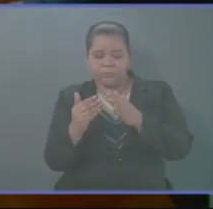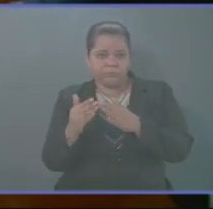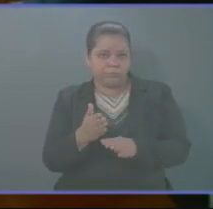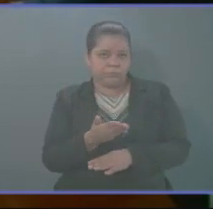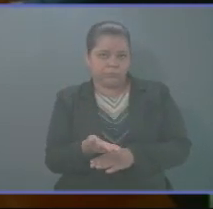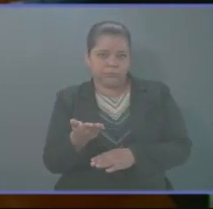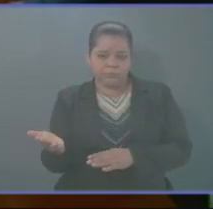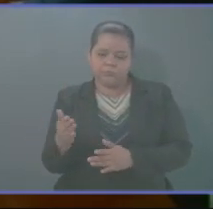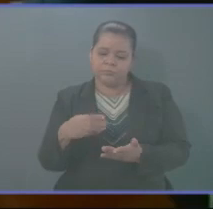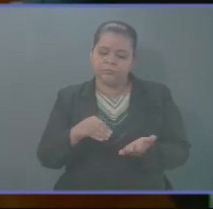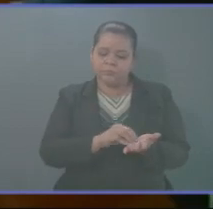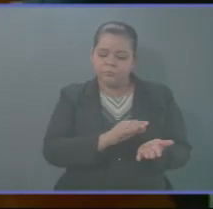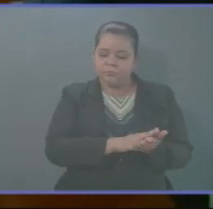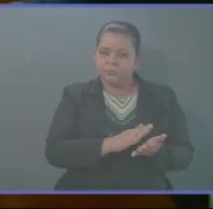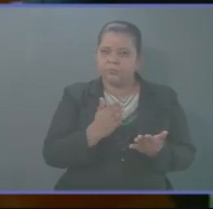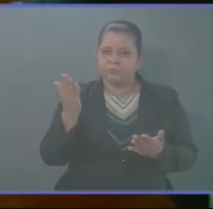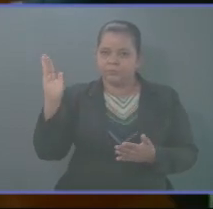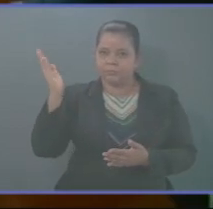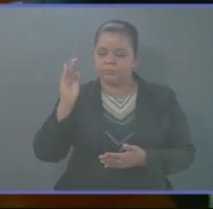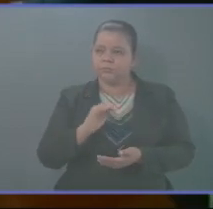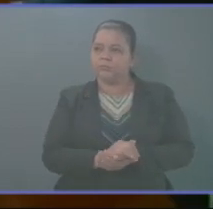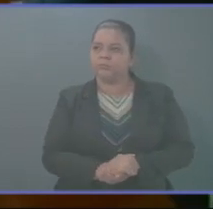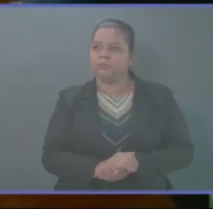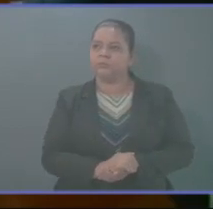aspectos que expone.